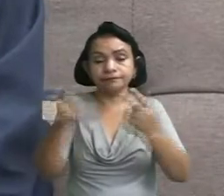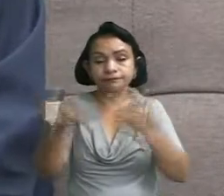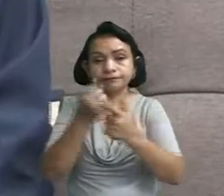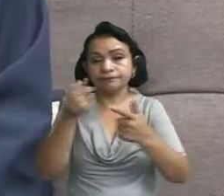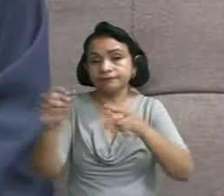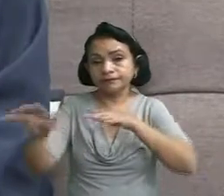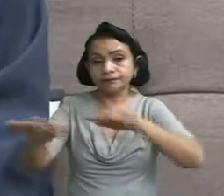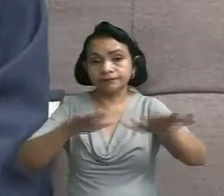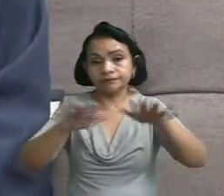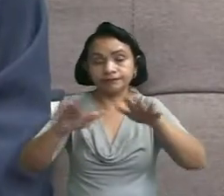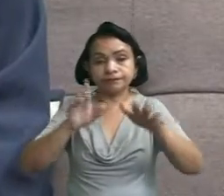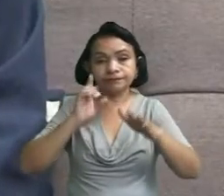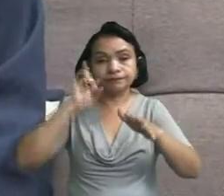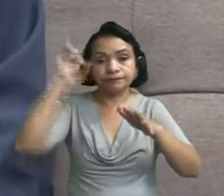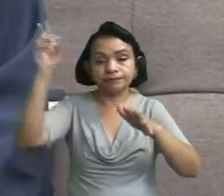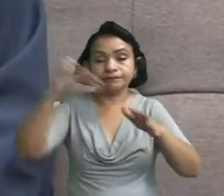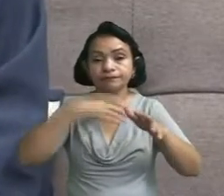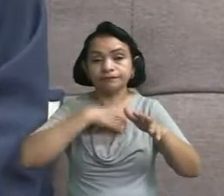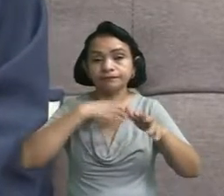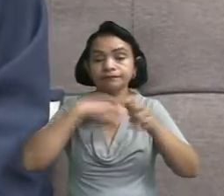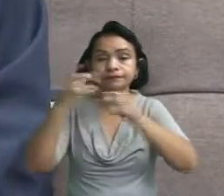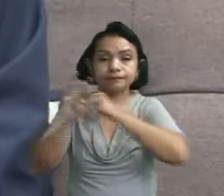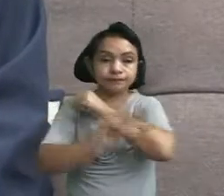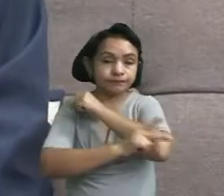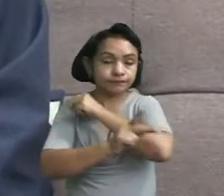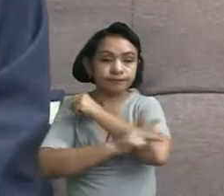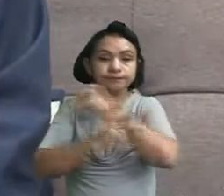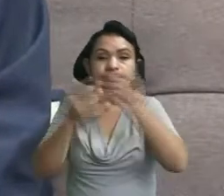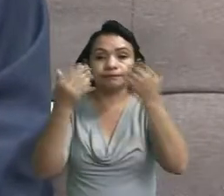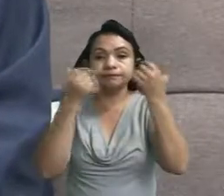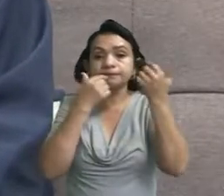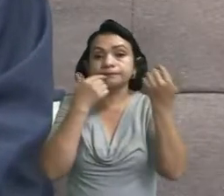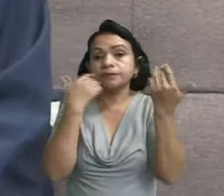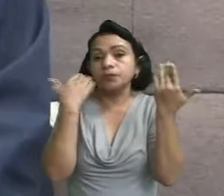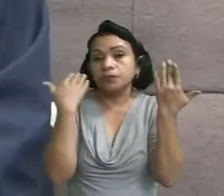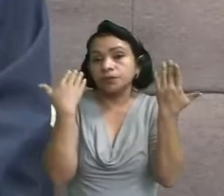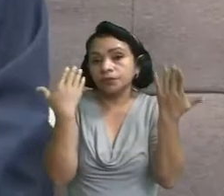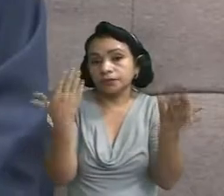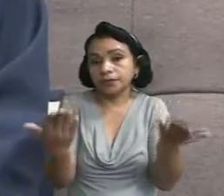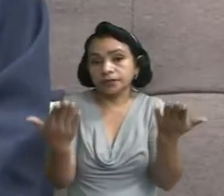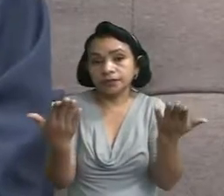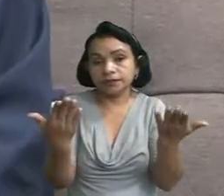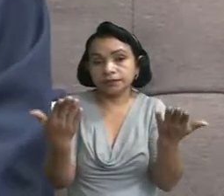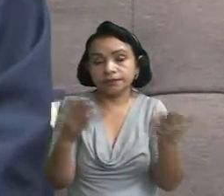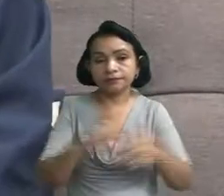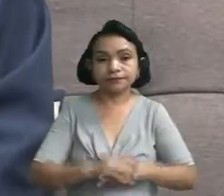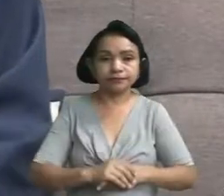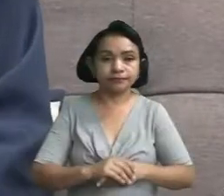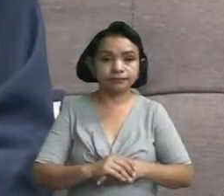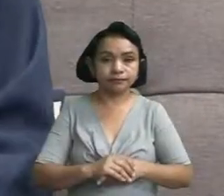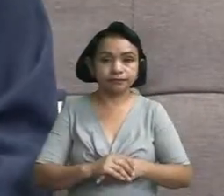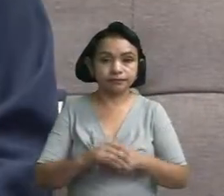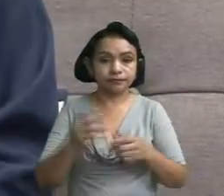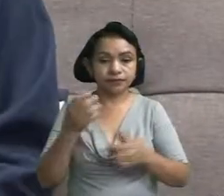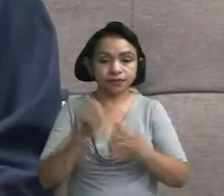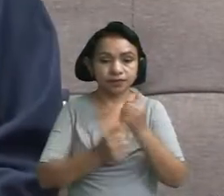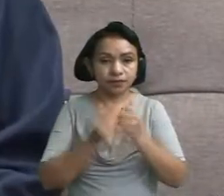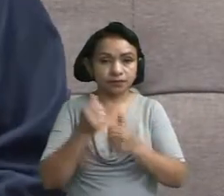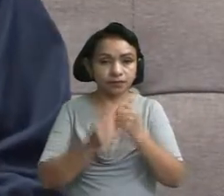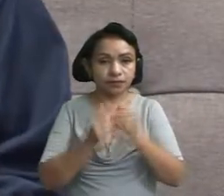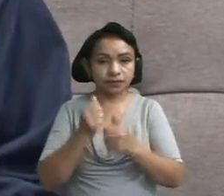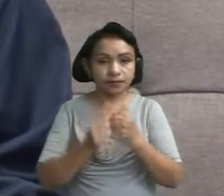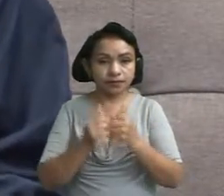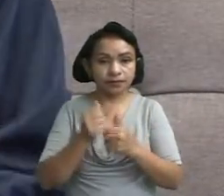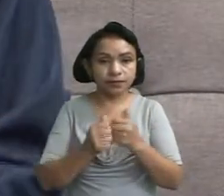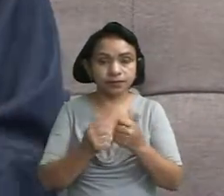permitió desarrollarnos plenamente como nación. Y además fuimos sometidos a poderes externos, ¿no? Que precisamente son los que afectaron en